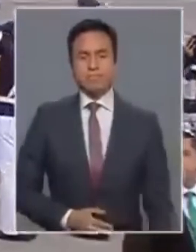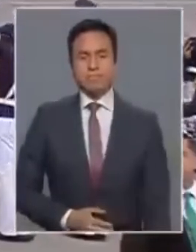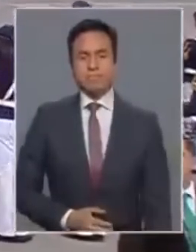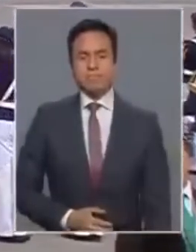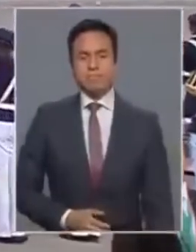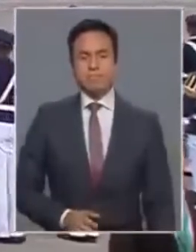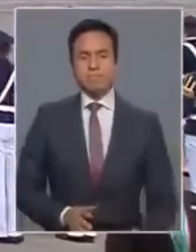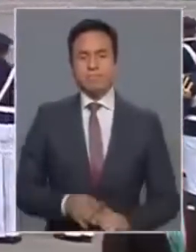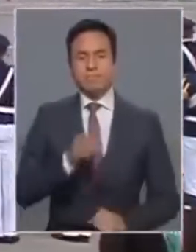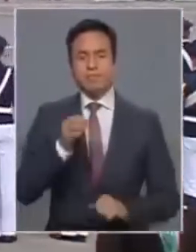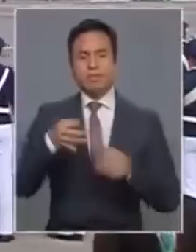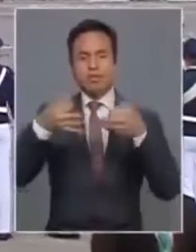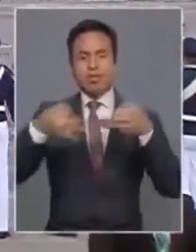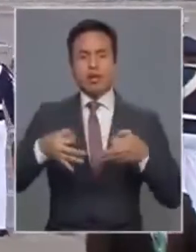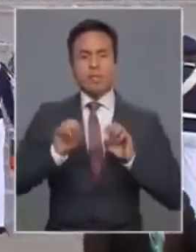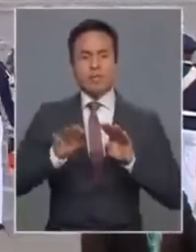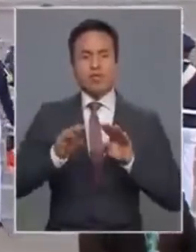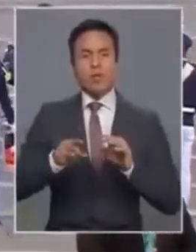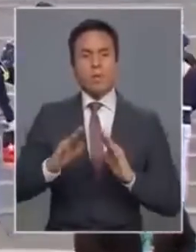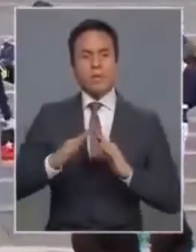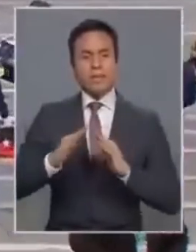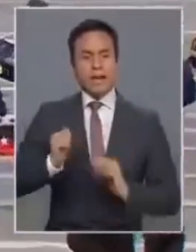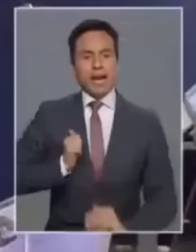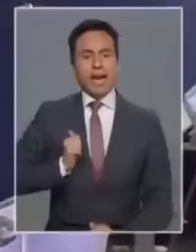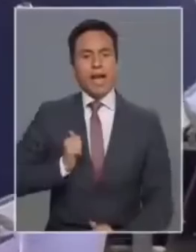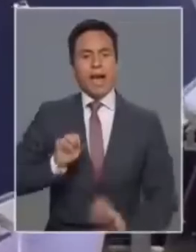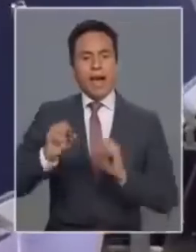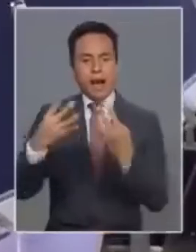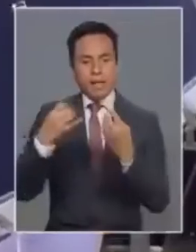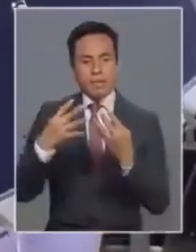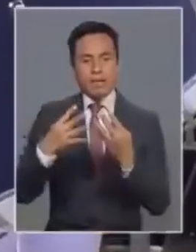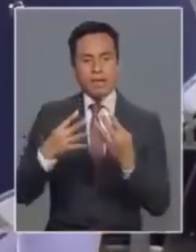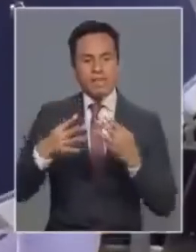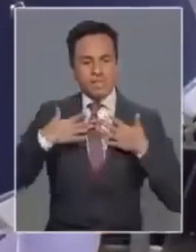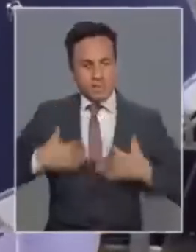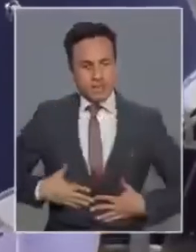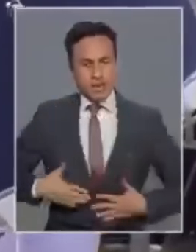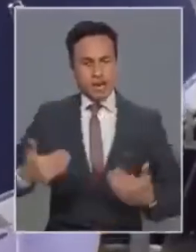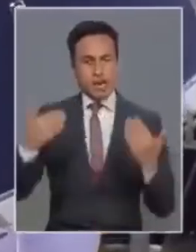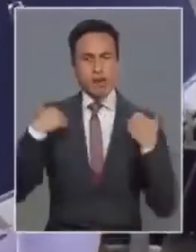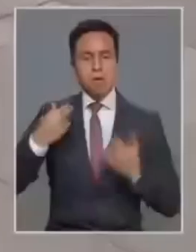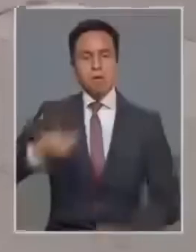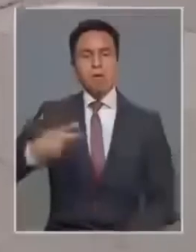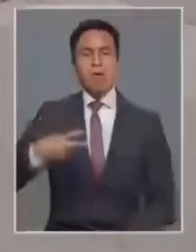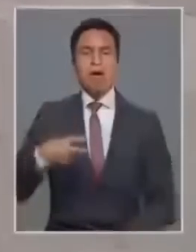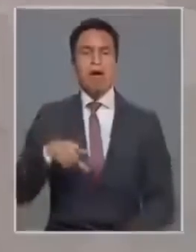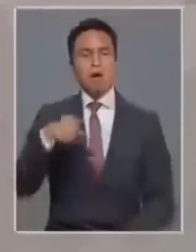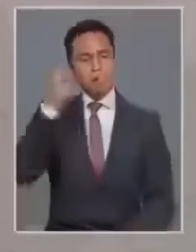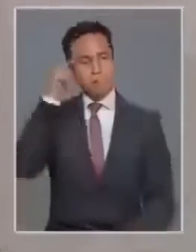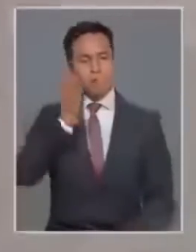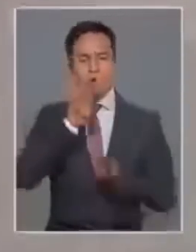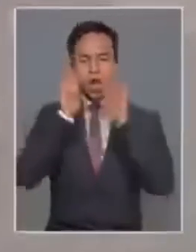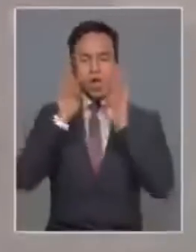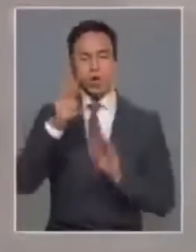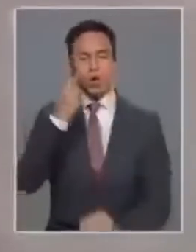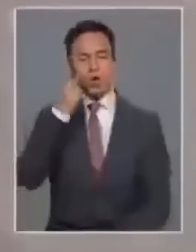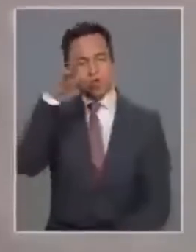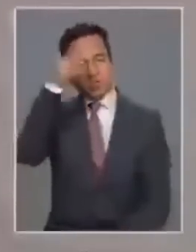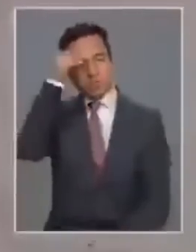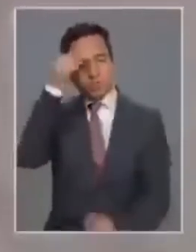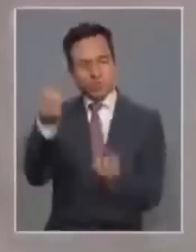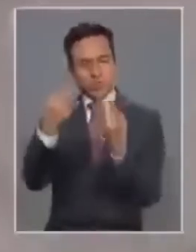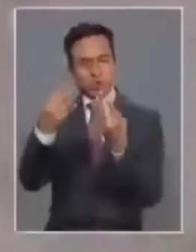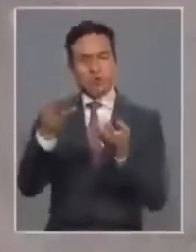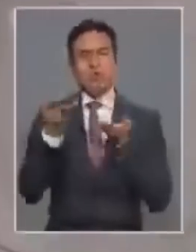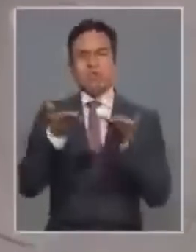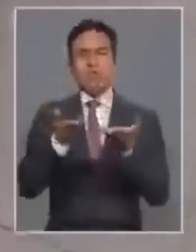Una sólida preparación militar, académica, física, valórica y moral son los cimientos que reciben los